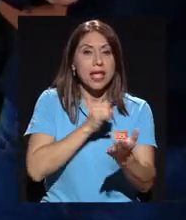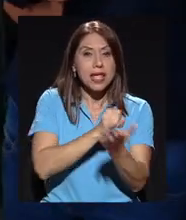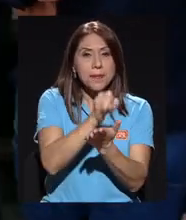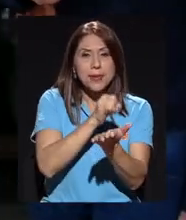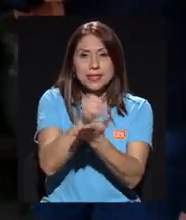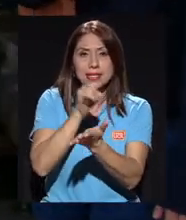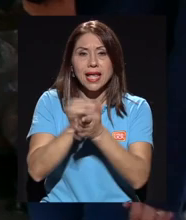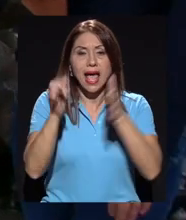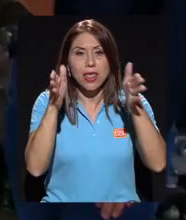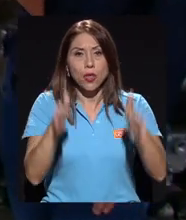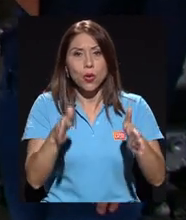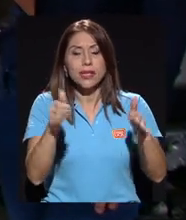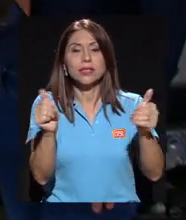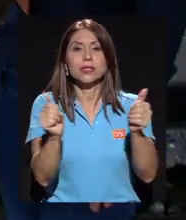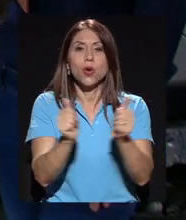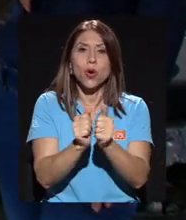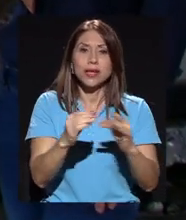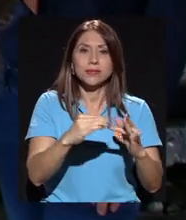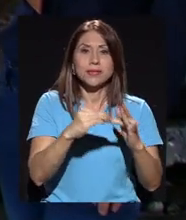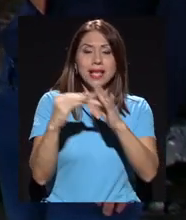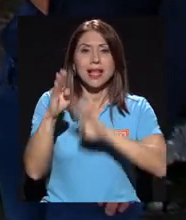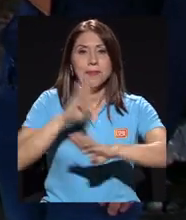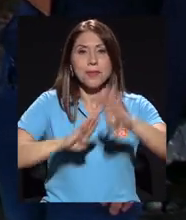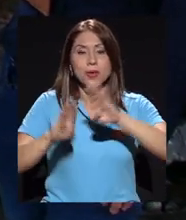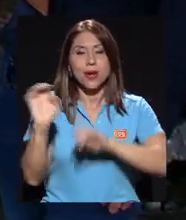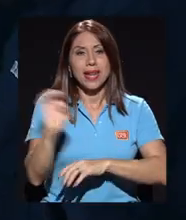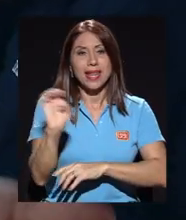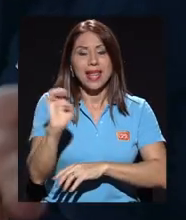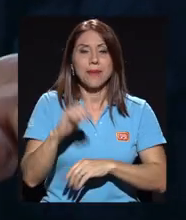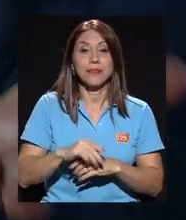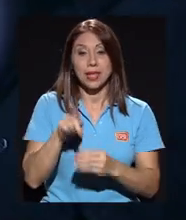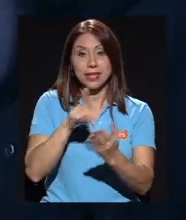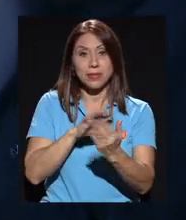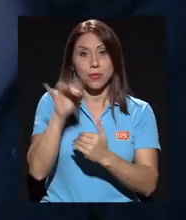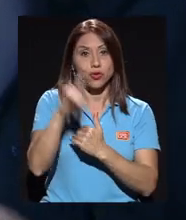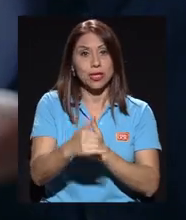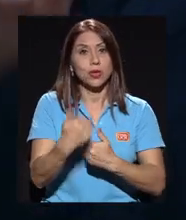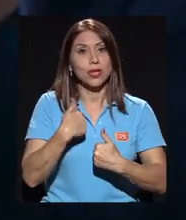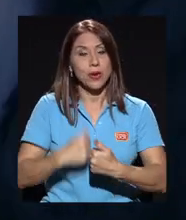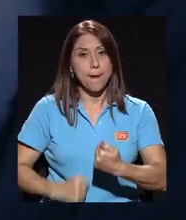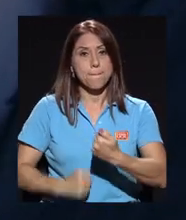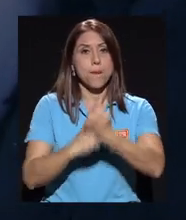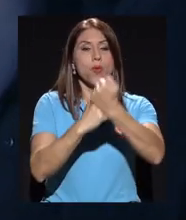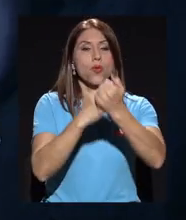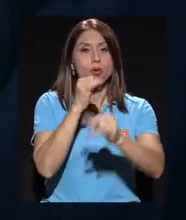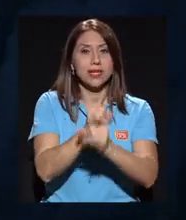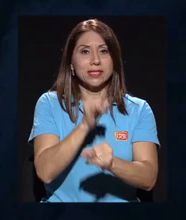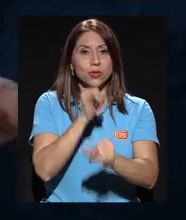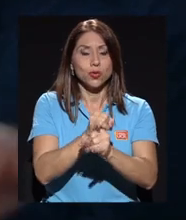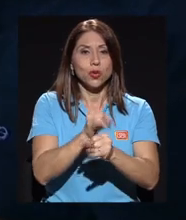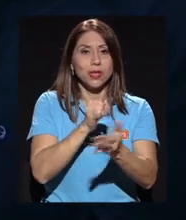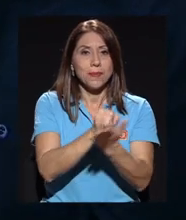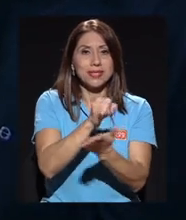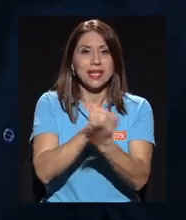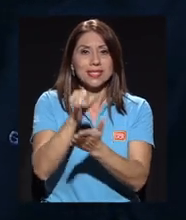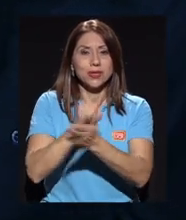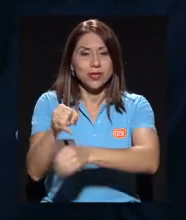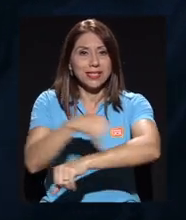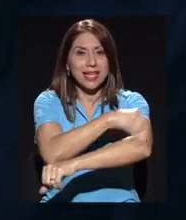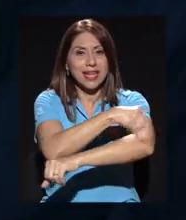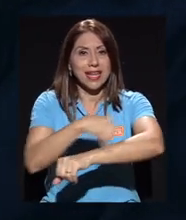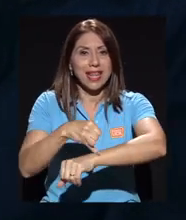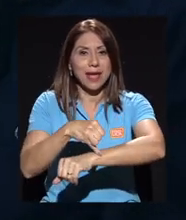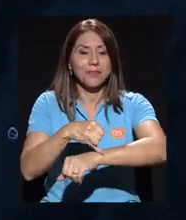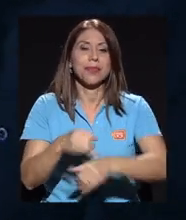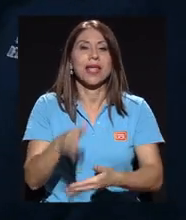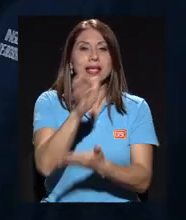investigadores de la escuela con especialidad en bioenergía. El proyecto cuenta con el apoyo del Instituto de Investigaciones en Ingeniería,